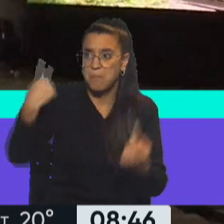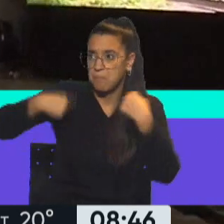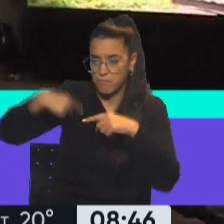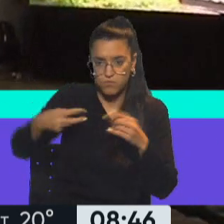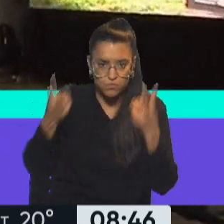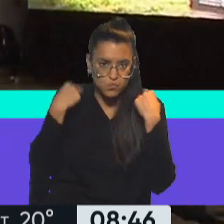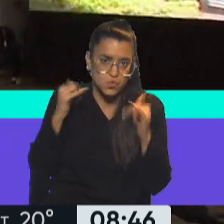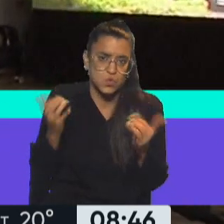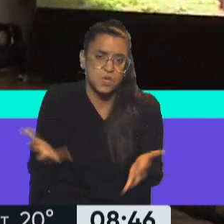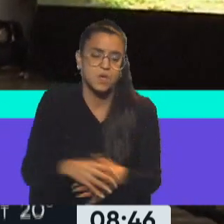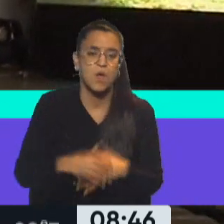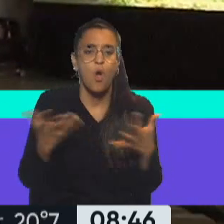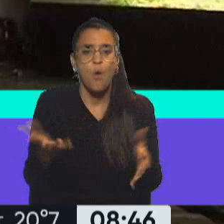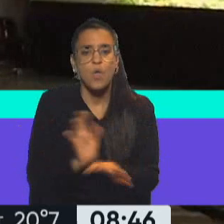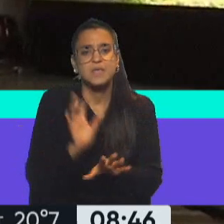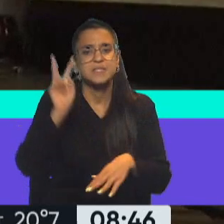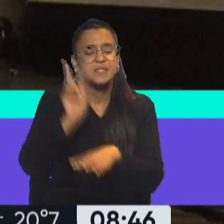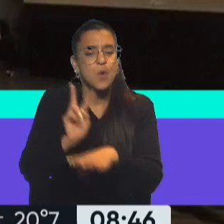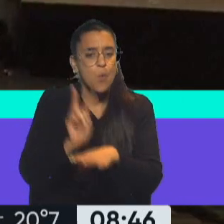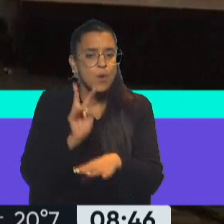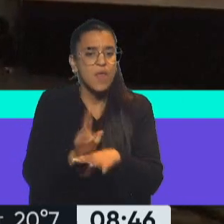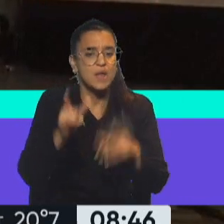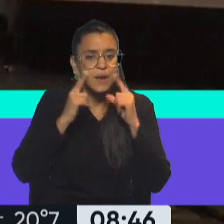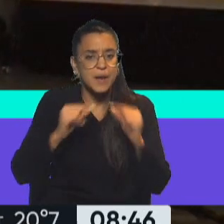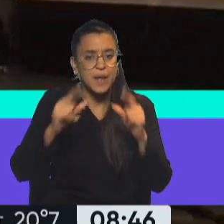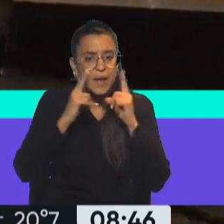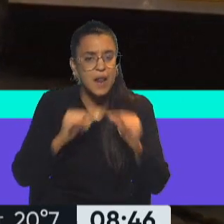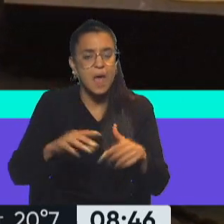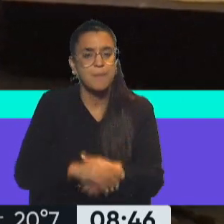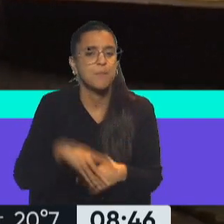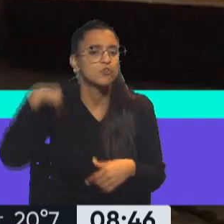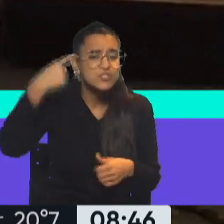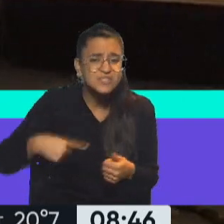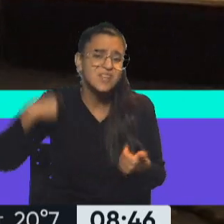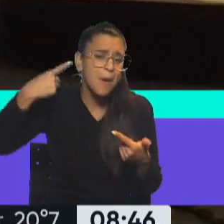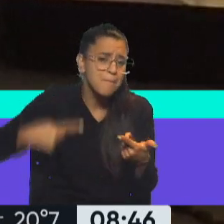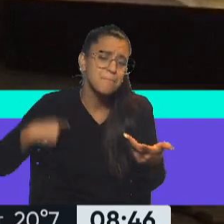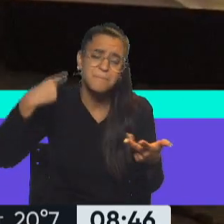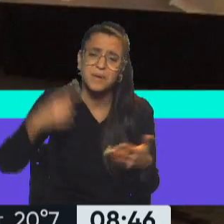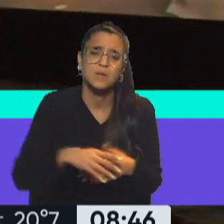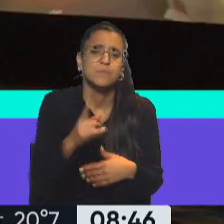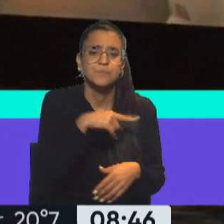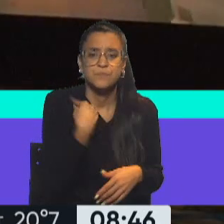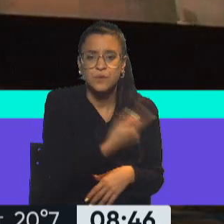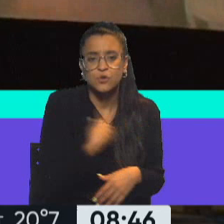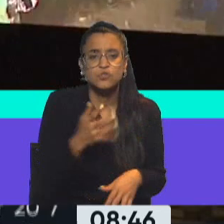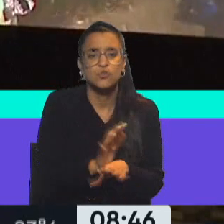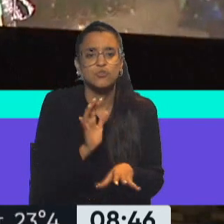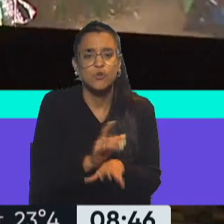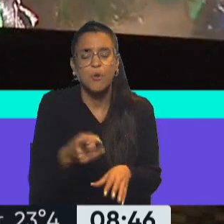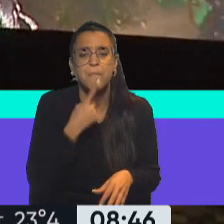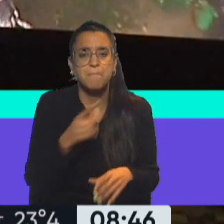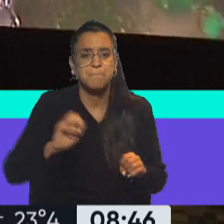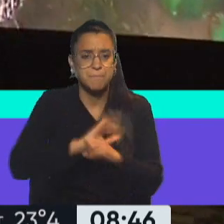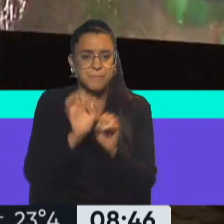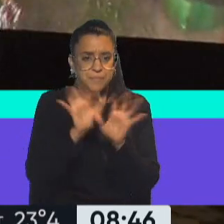trabajo. Obviamente que la seguridad es un reclamo permanente. Nosotros estamos saliendo de una pandemia, pero tenemos